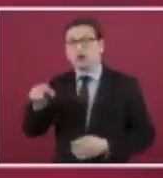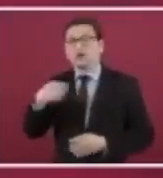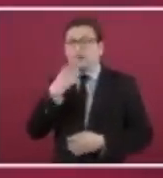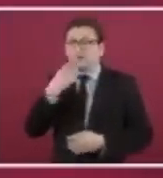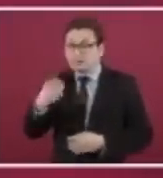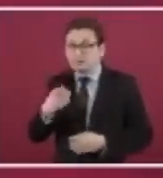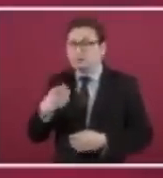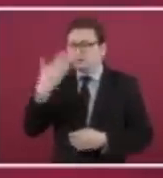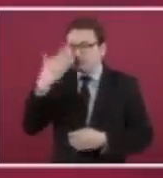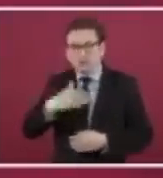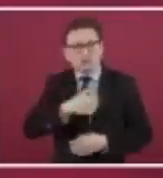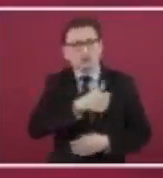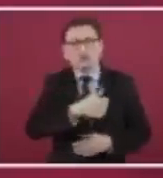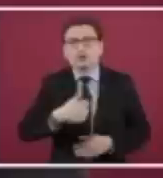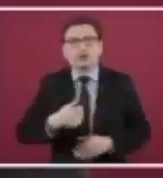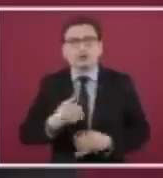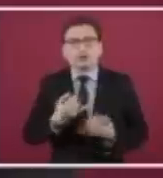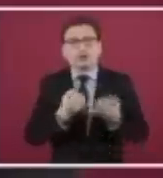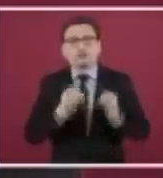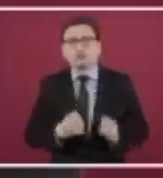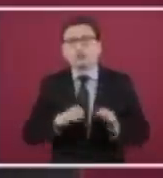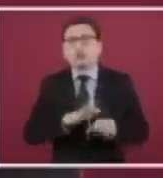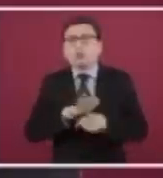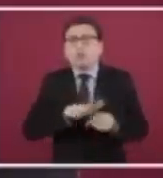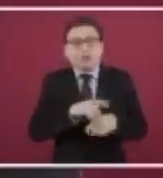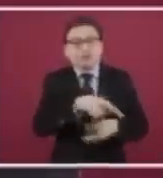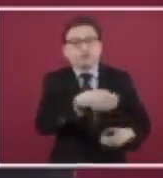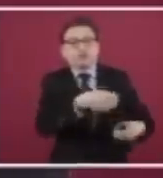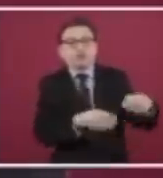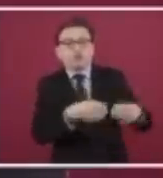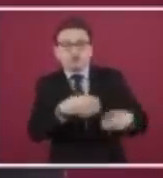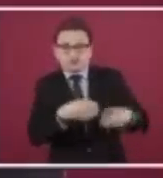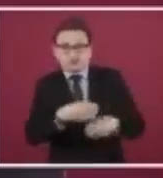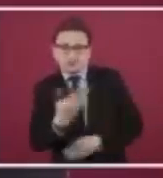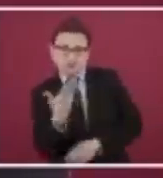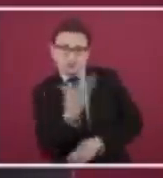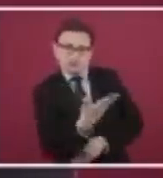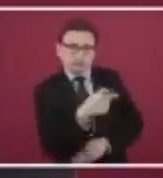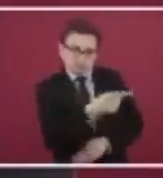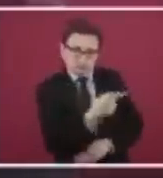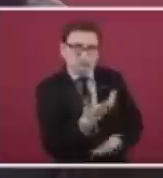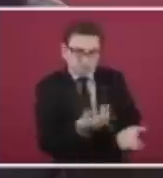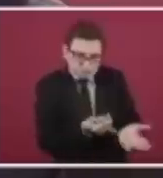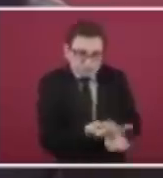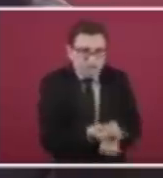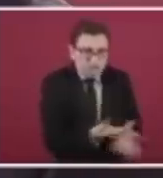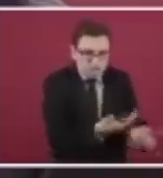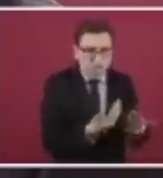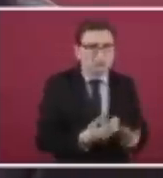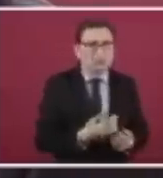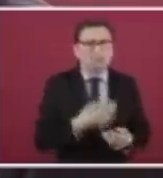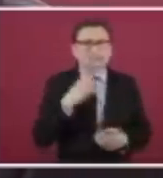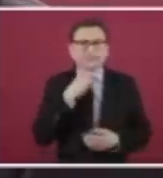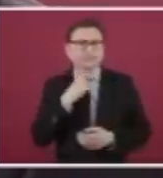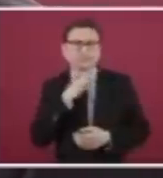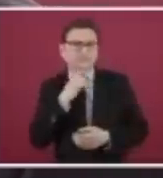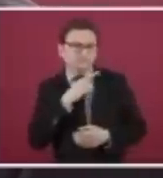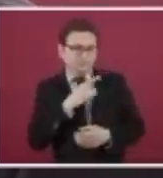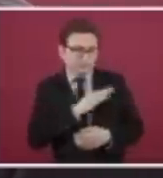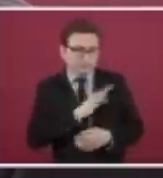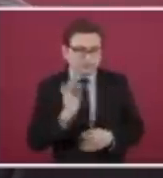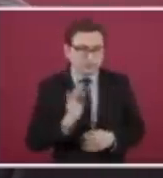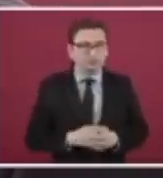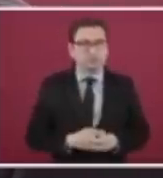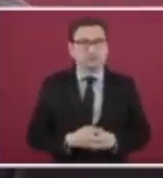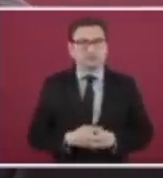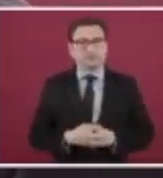respetando la autonomía del Poder Judicial, te pida que resuelvan lo más pronto posible